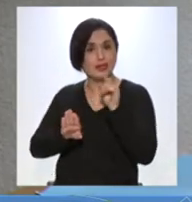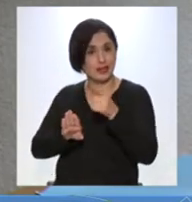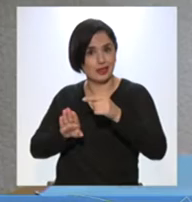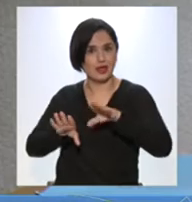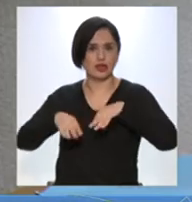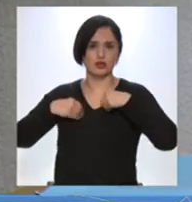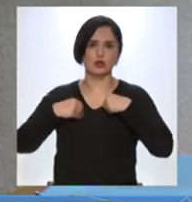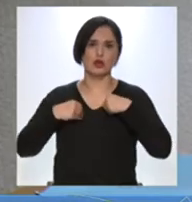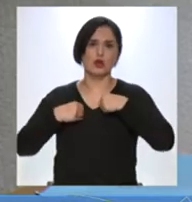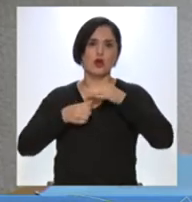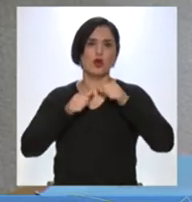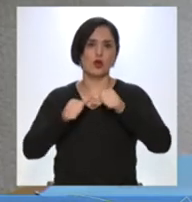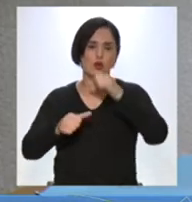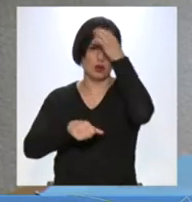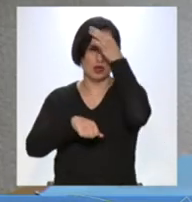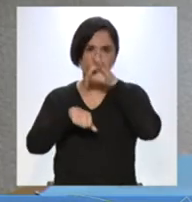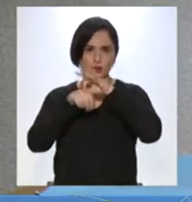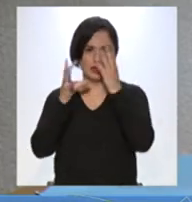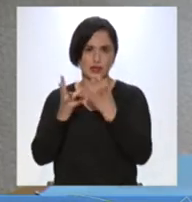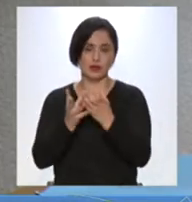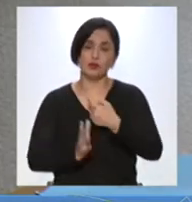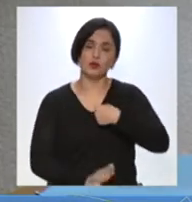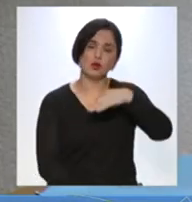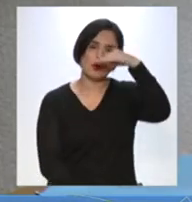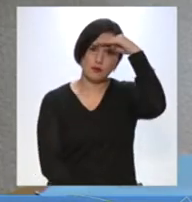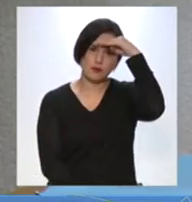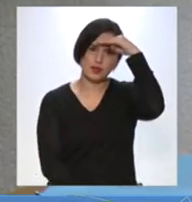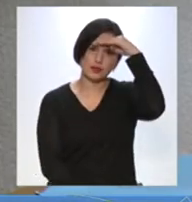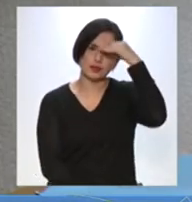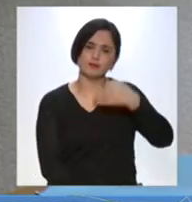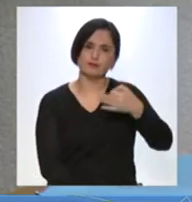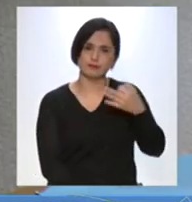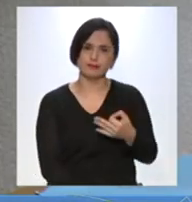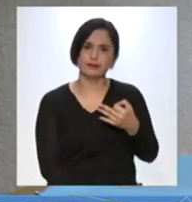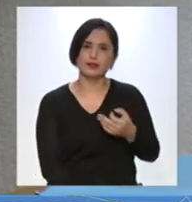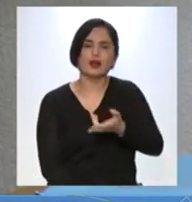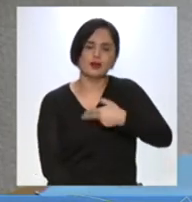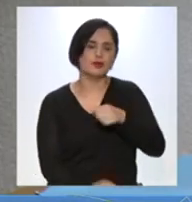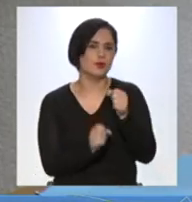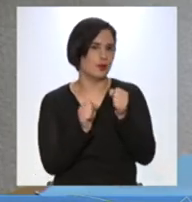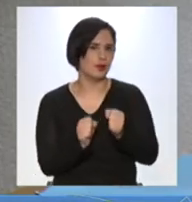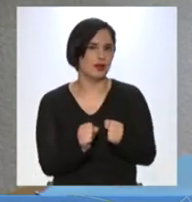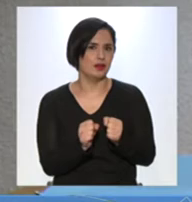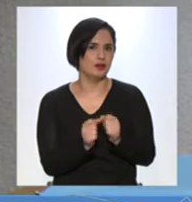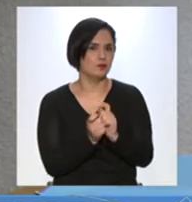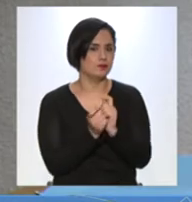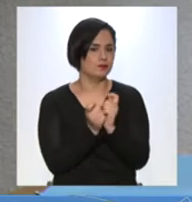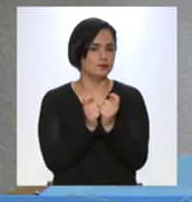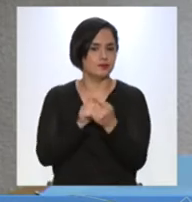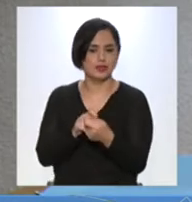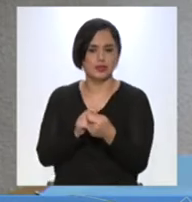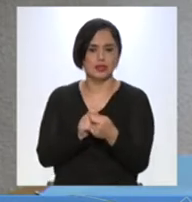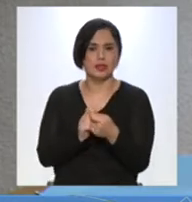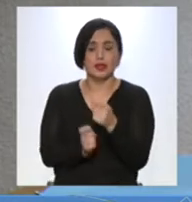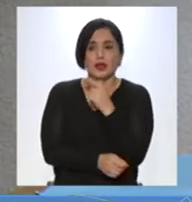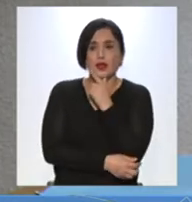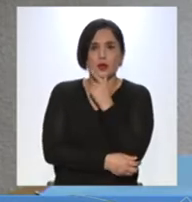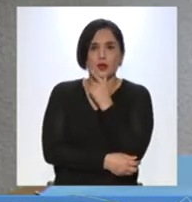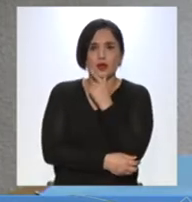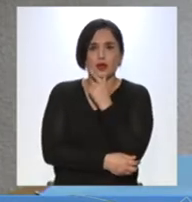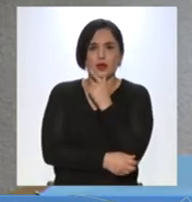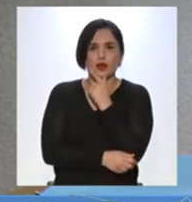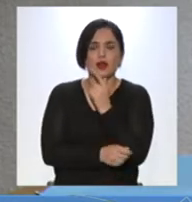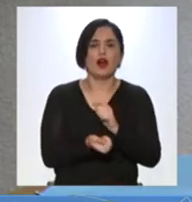en la pandemia. Tengo plena confianza que seremos capaces de transformar la incertidumbre en